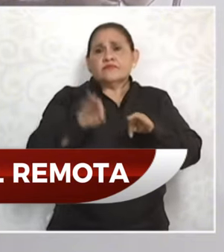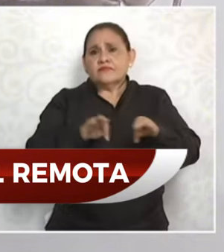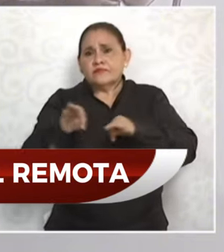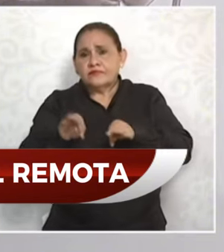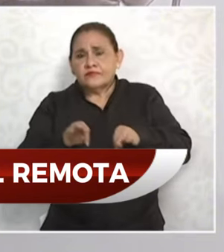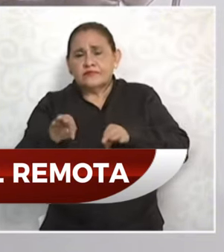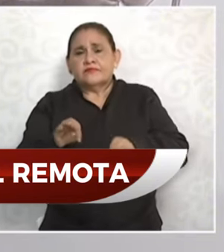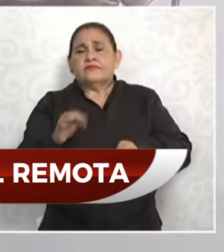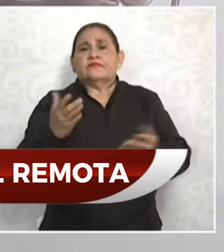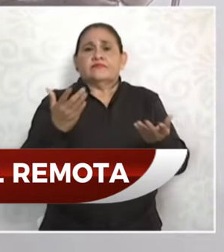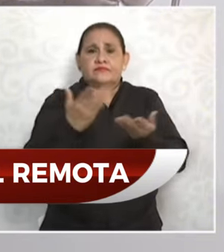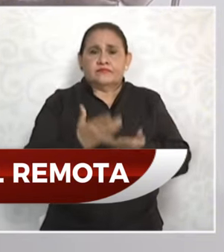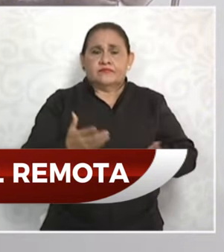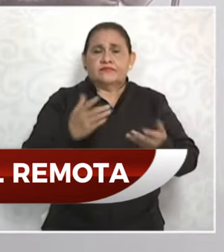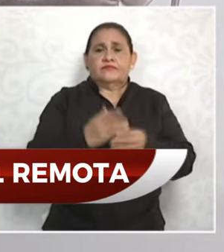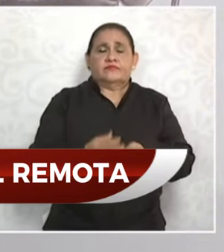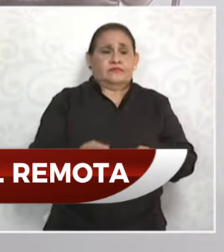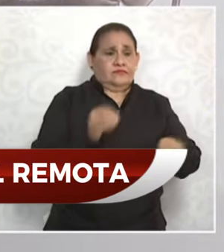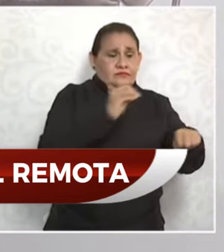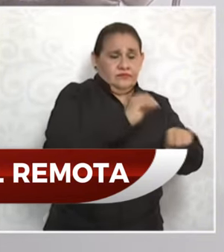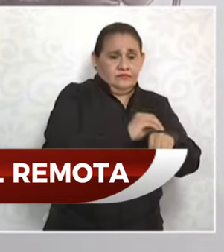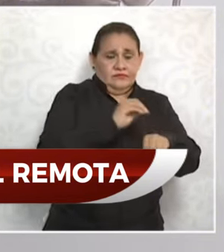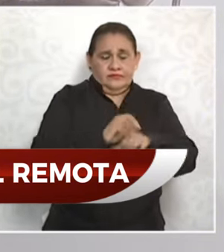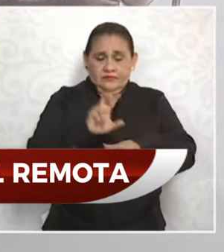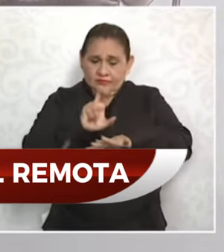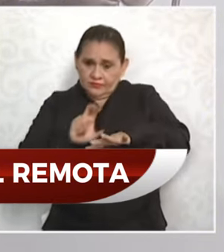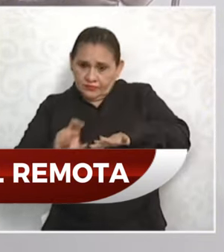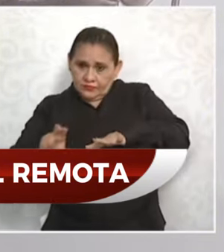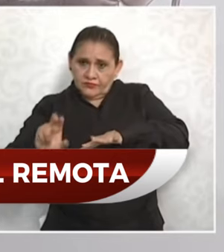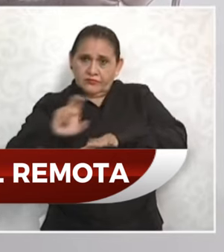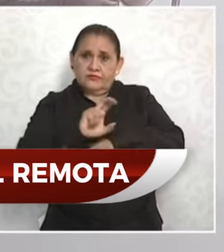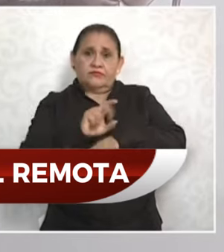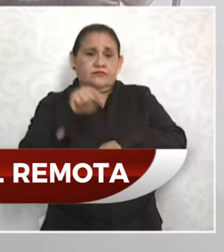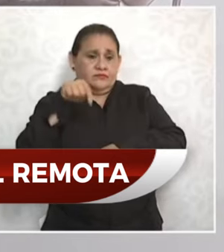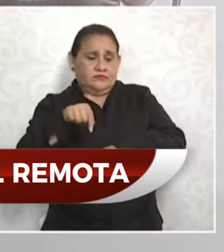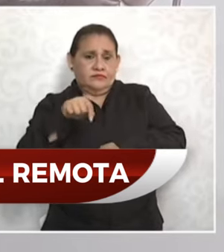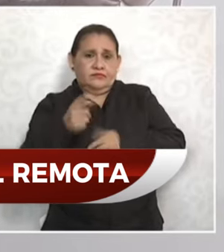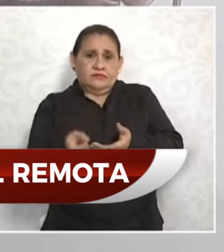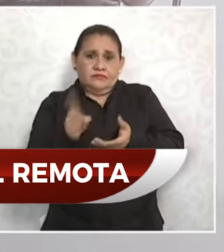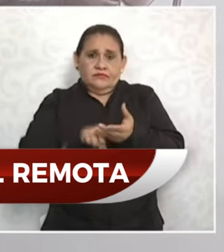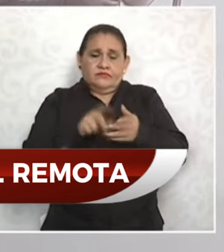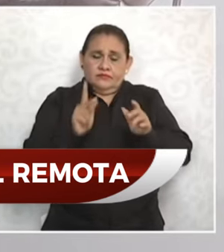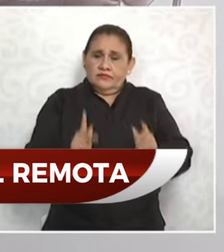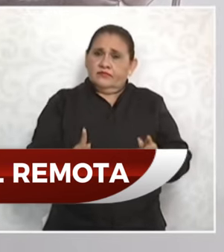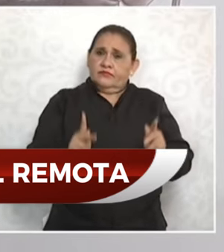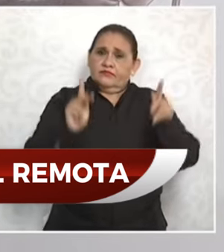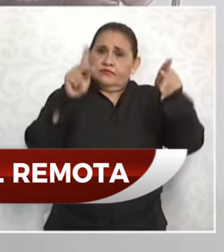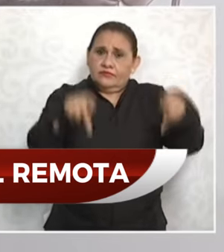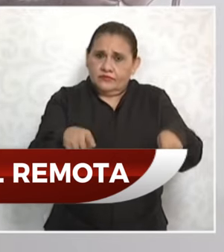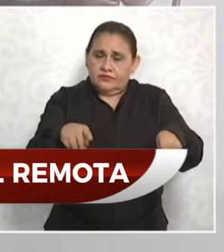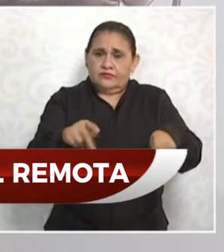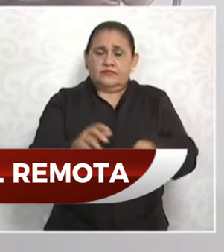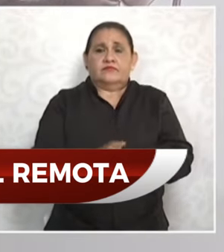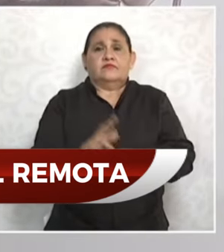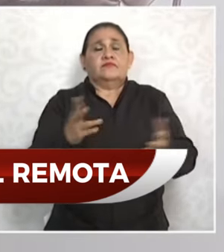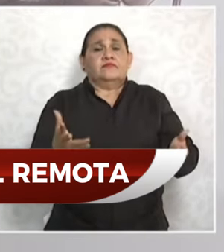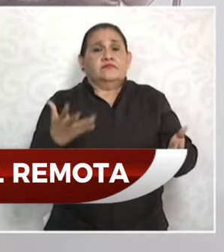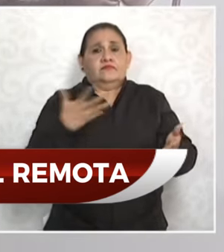infraestructura, así como la instalación de vías férreas dentro del puerto, para crecer una plataforma de